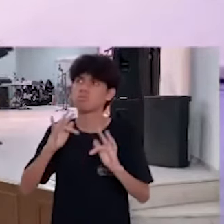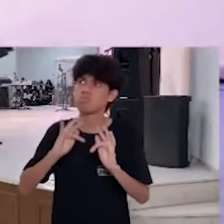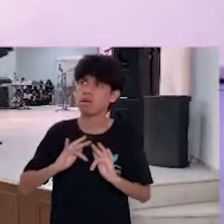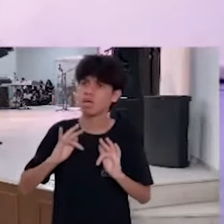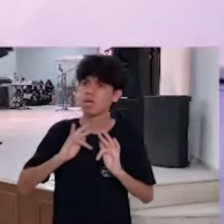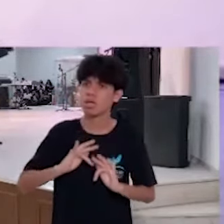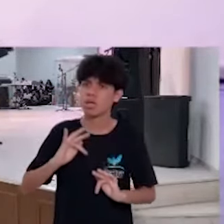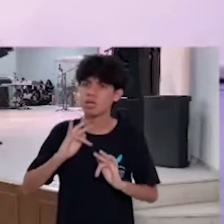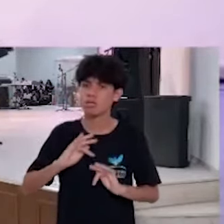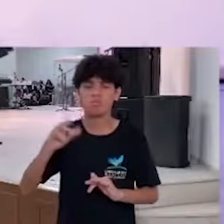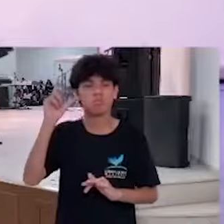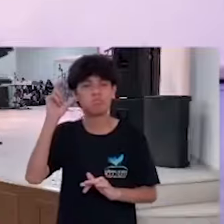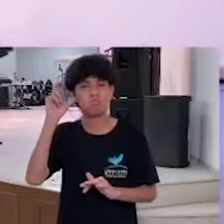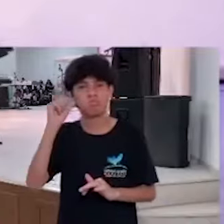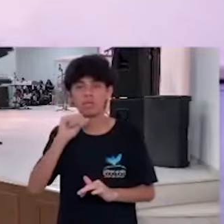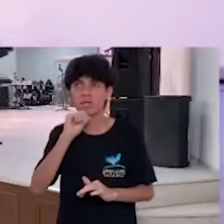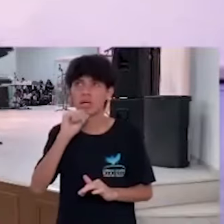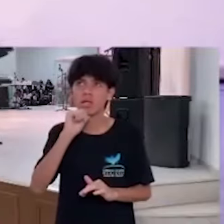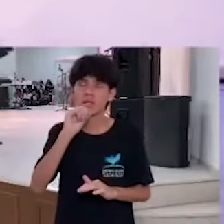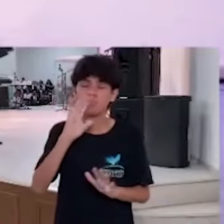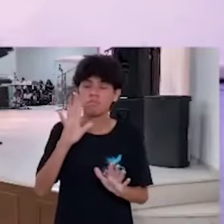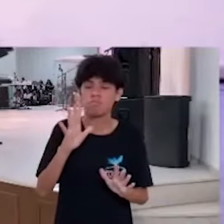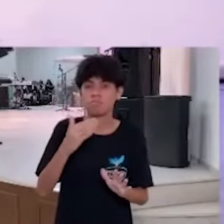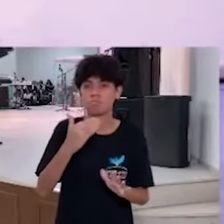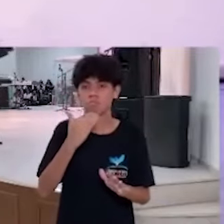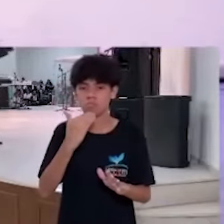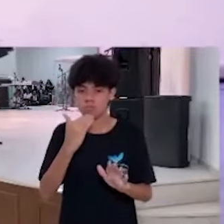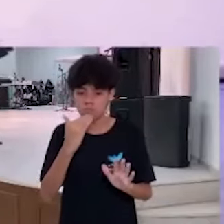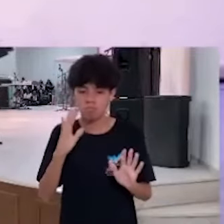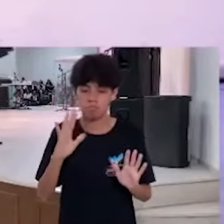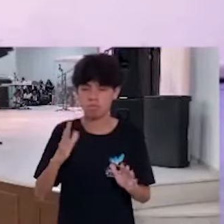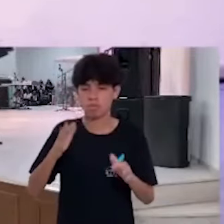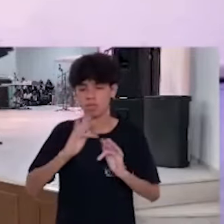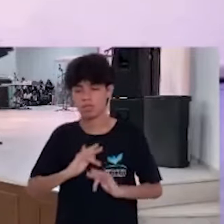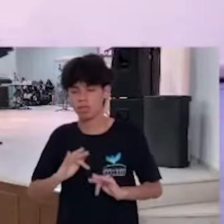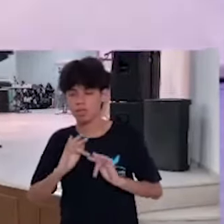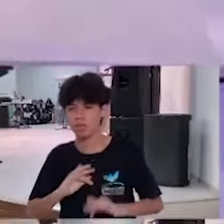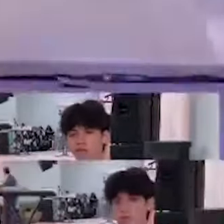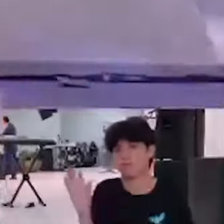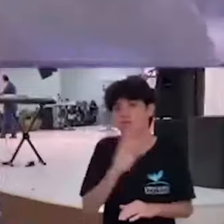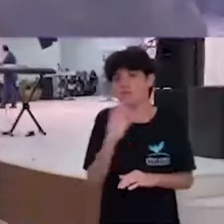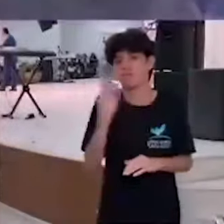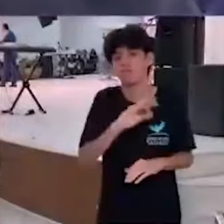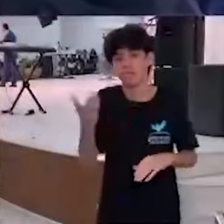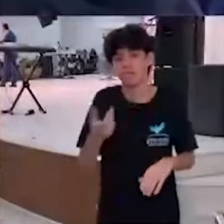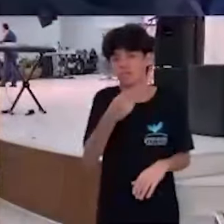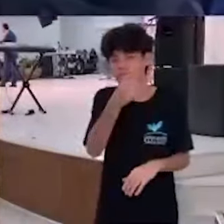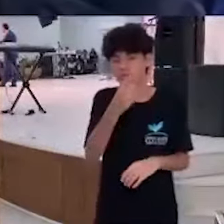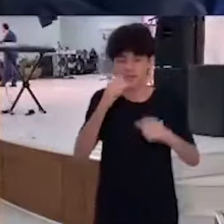día te levantan los ladridos del perro del vecino porque está más despierto que tú,